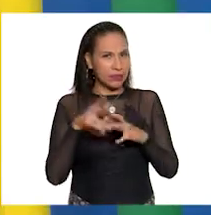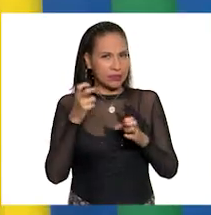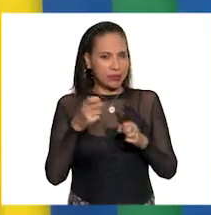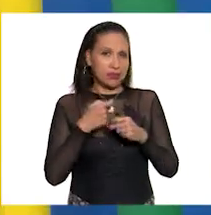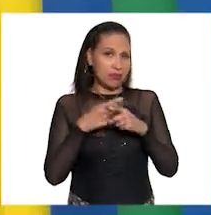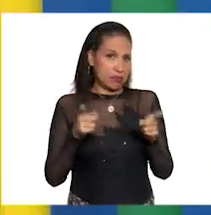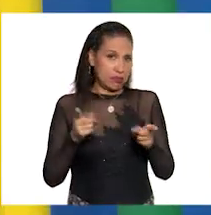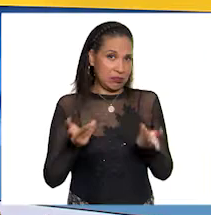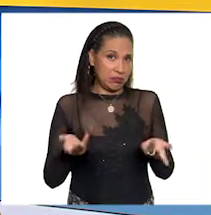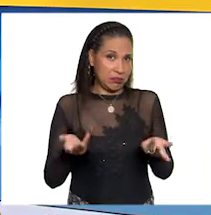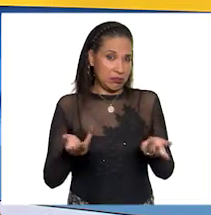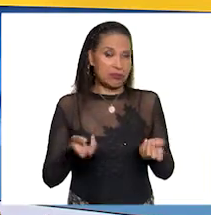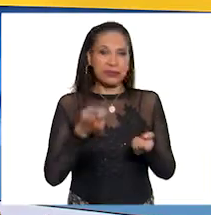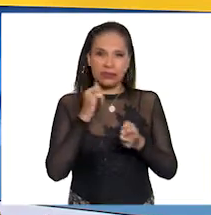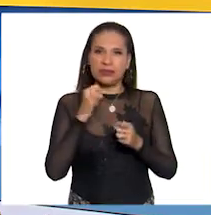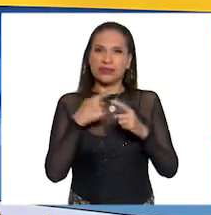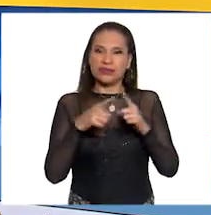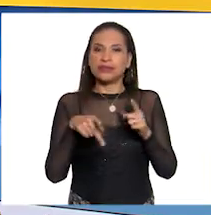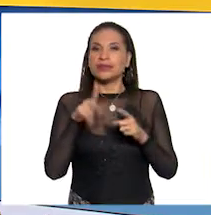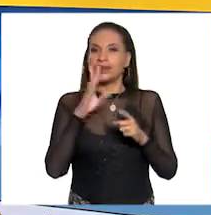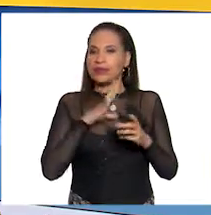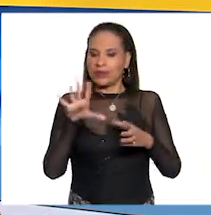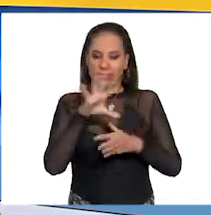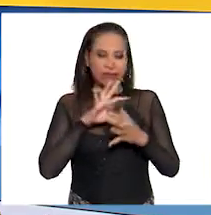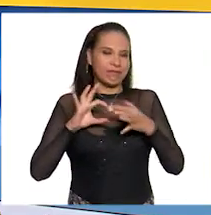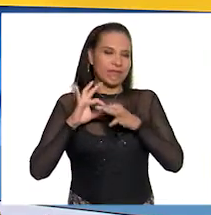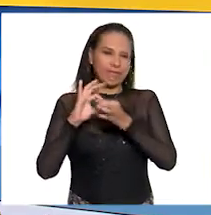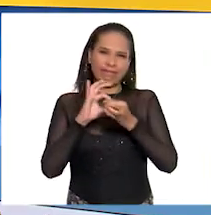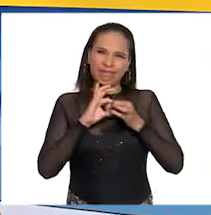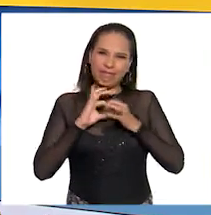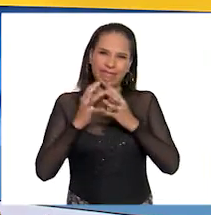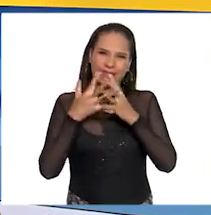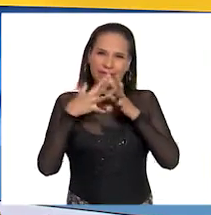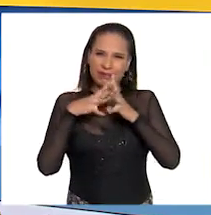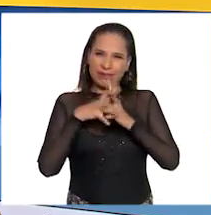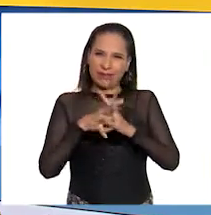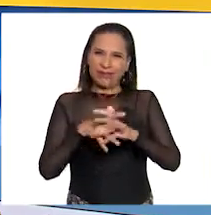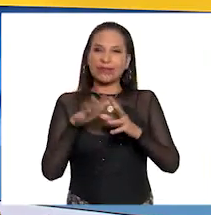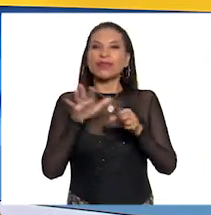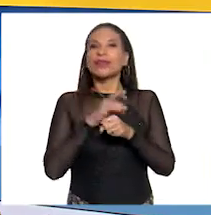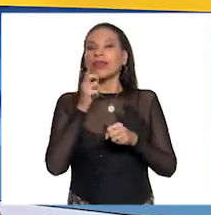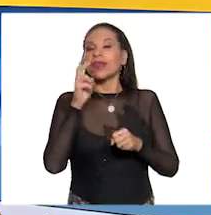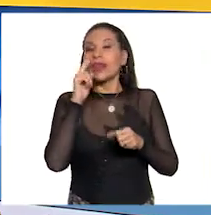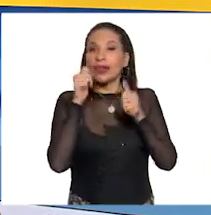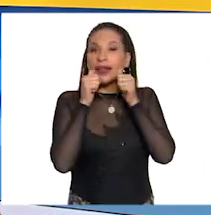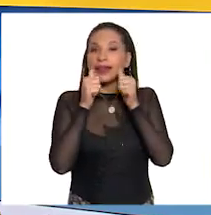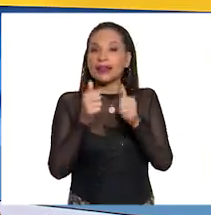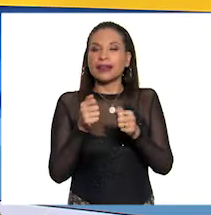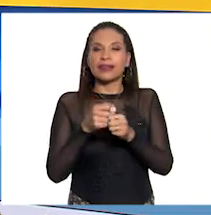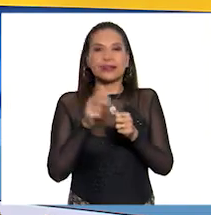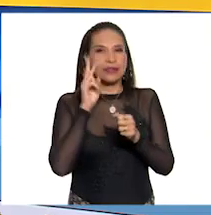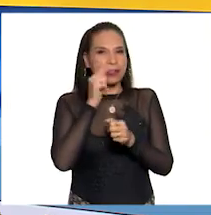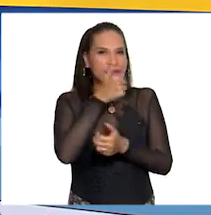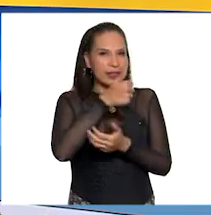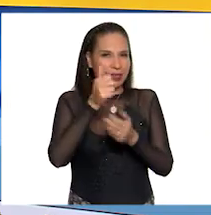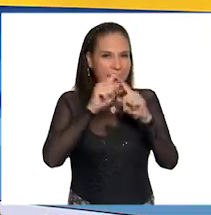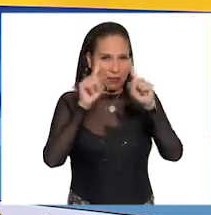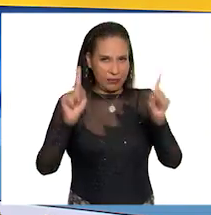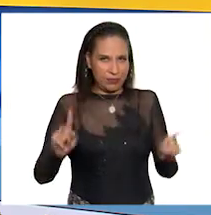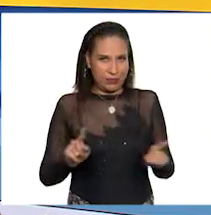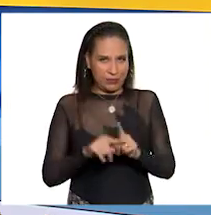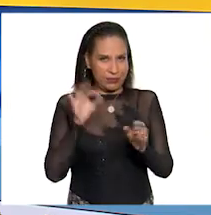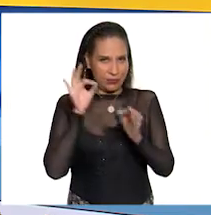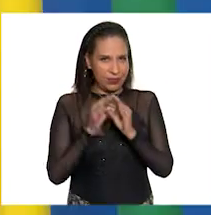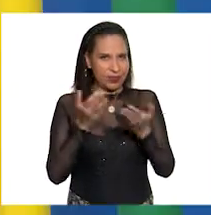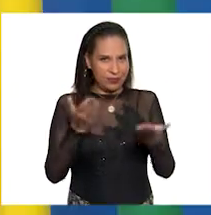son diferentes. Son diferentes, pero están absolutamente mezclados. Por eso les digo que pongan mucha atención en los detalles de cada mural.